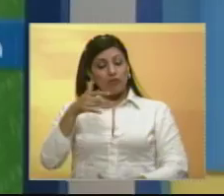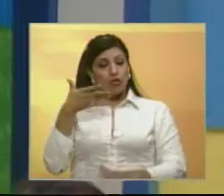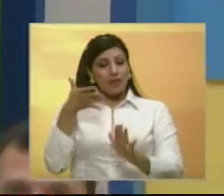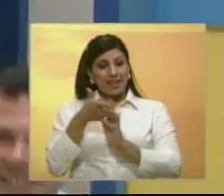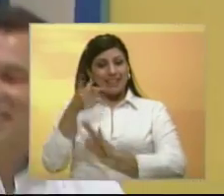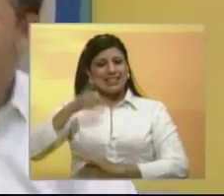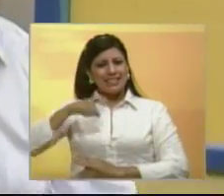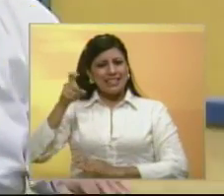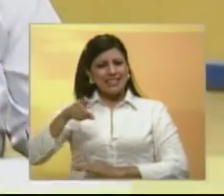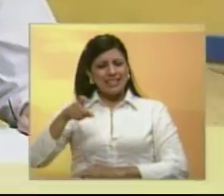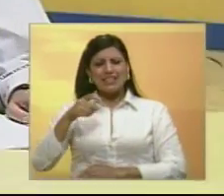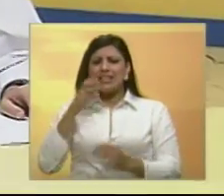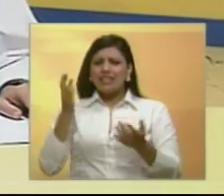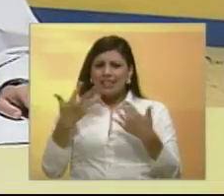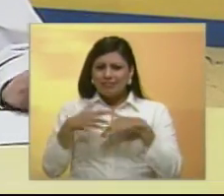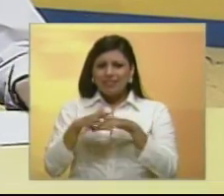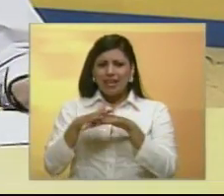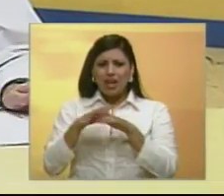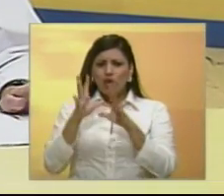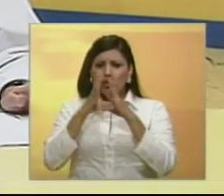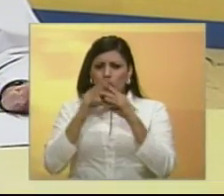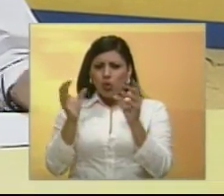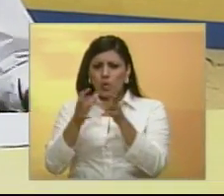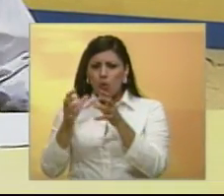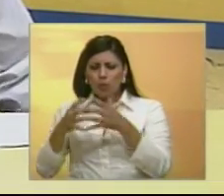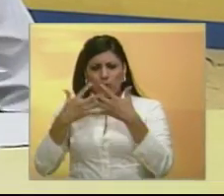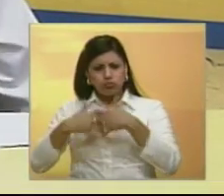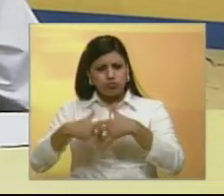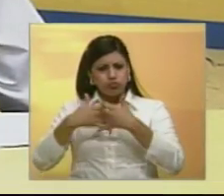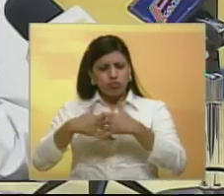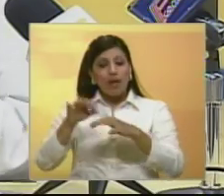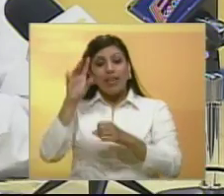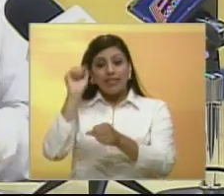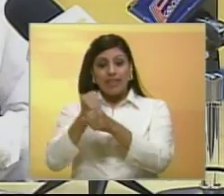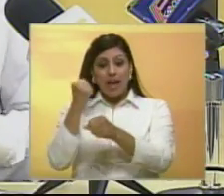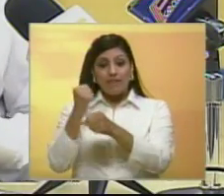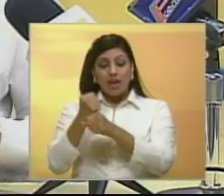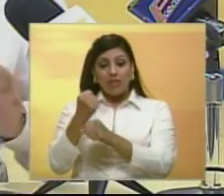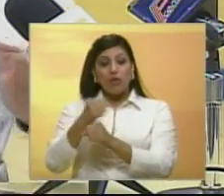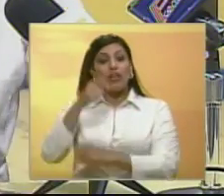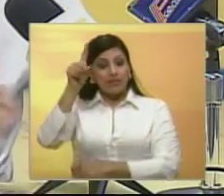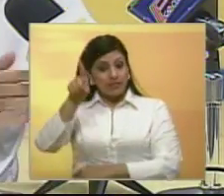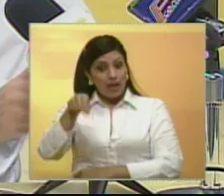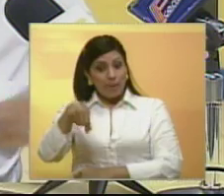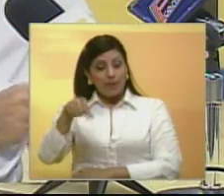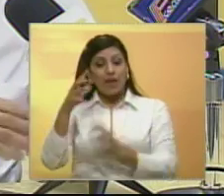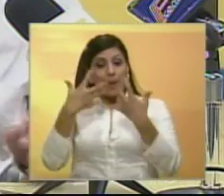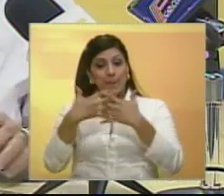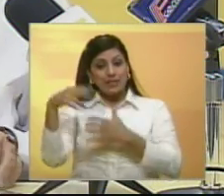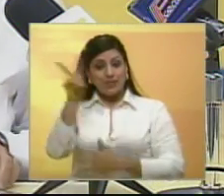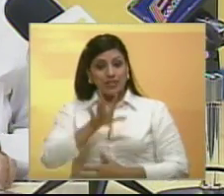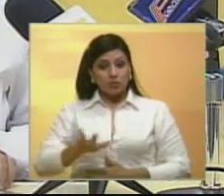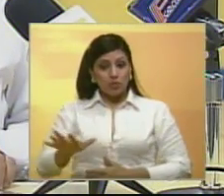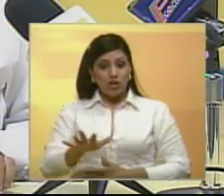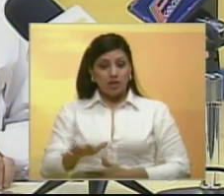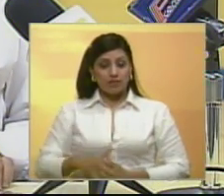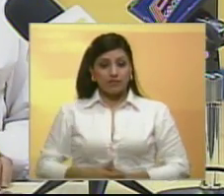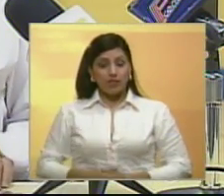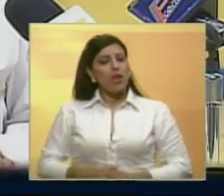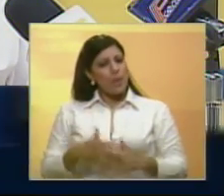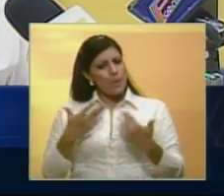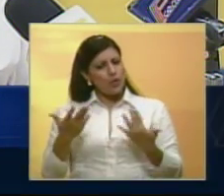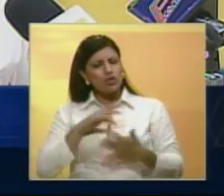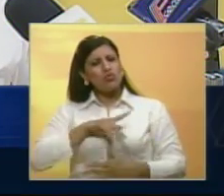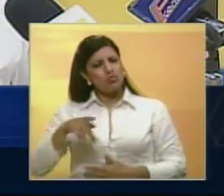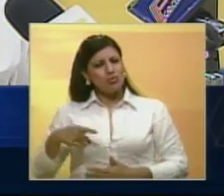es necesario involucrar a todos los sectores productivos, a los trabajadores y también a los empresarios venezolanos. Es por eso